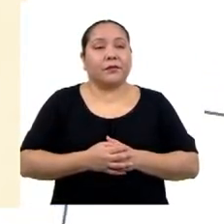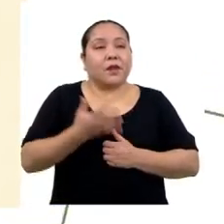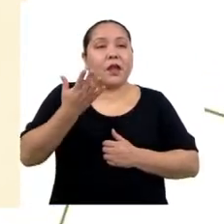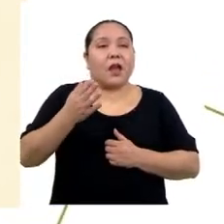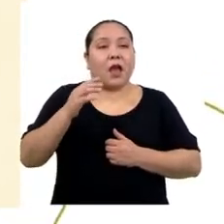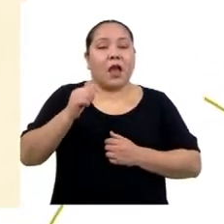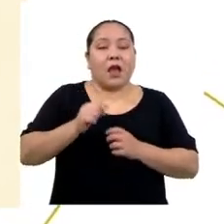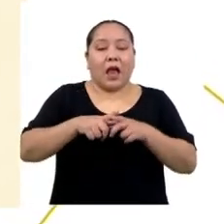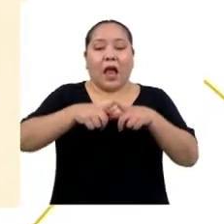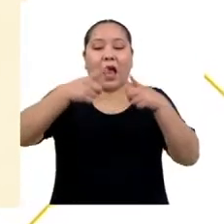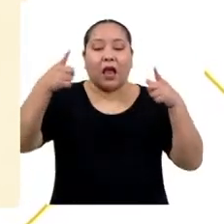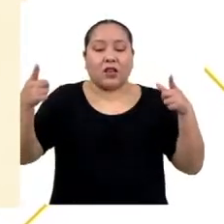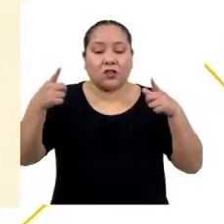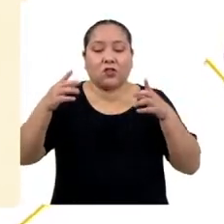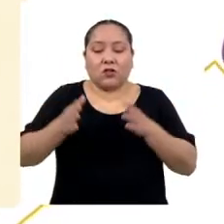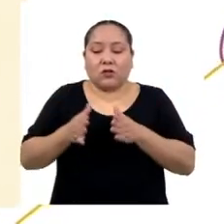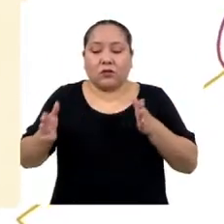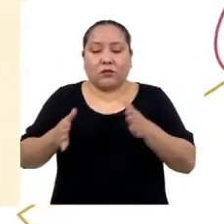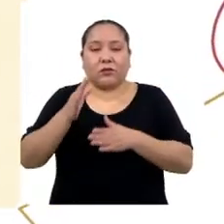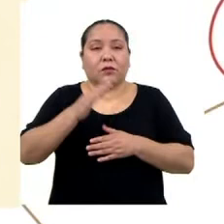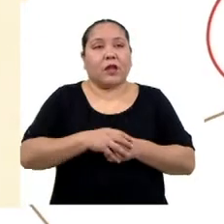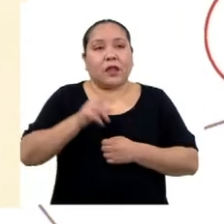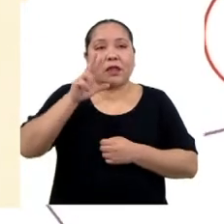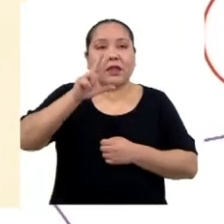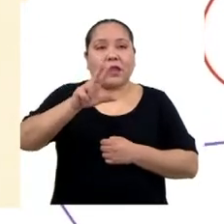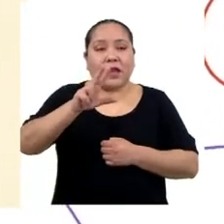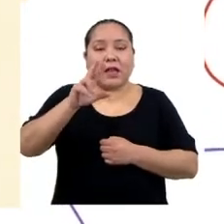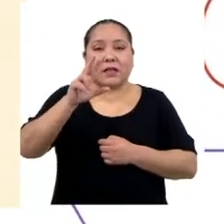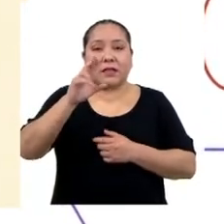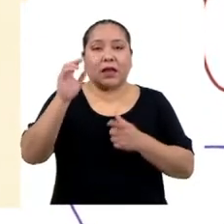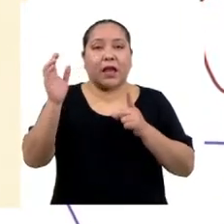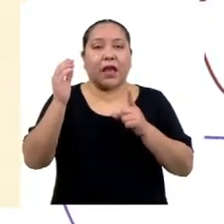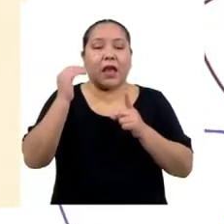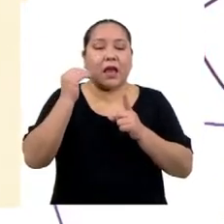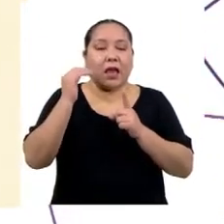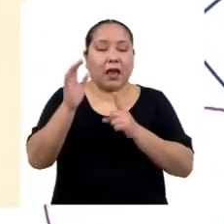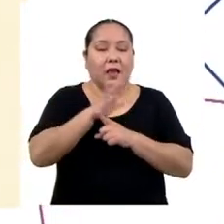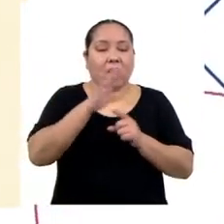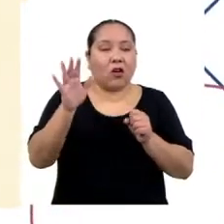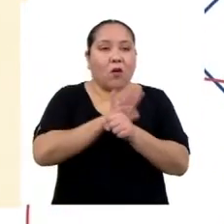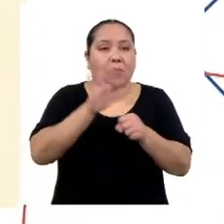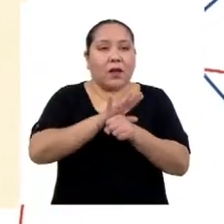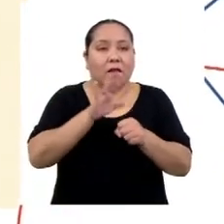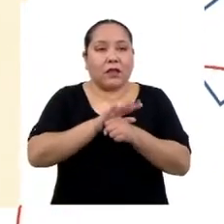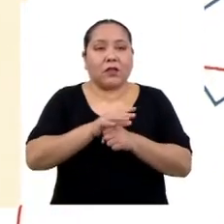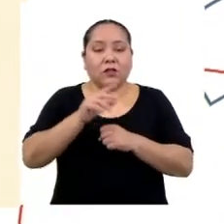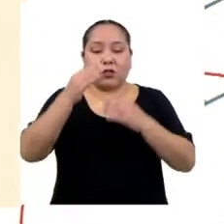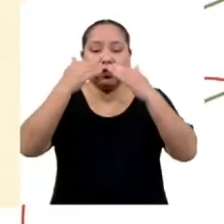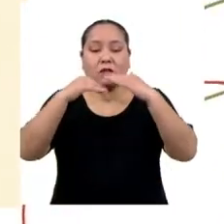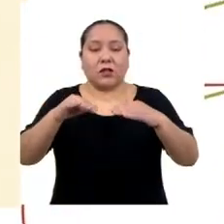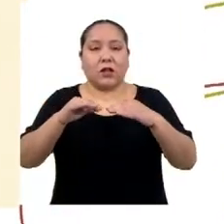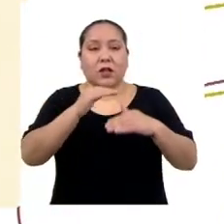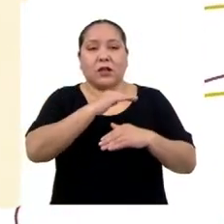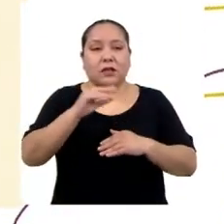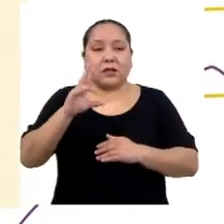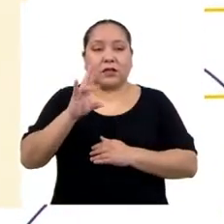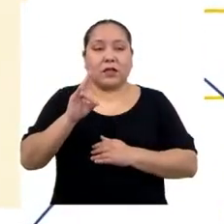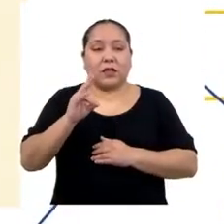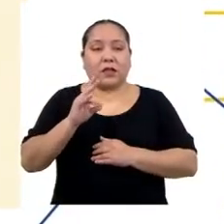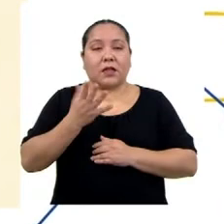del intervalo es igual a 3 enteros 5 décimos entre 7, lo que nos da como